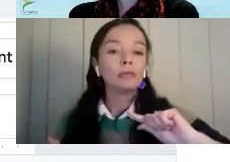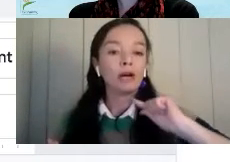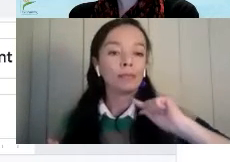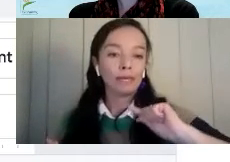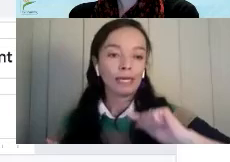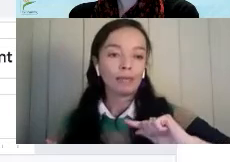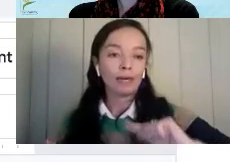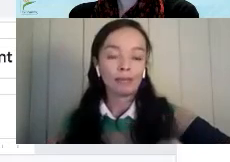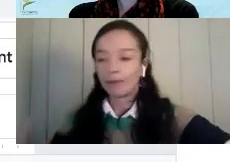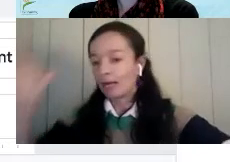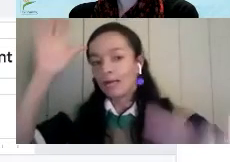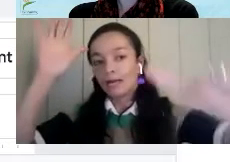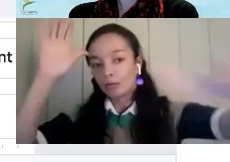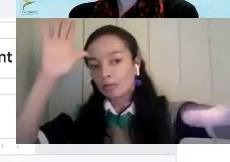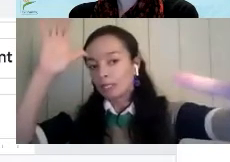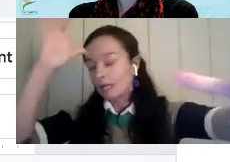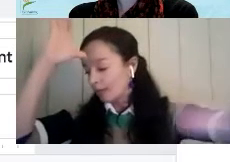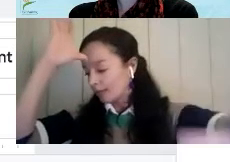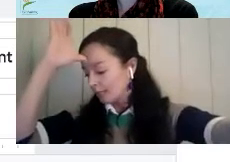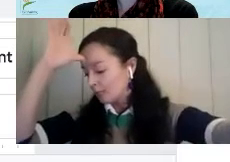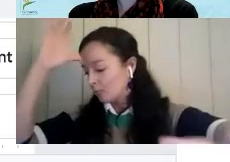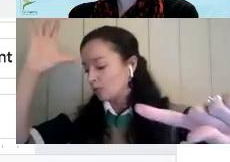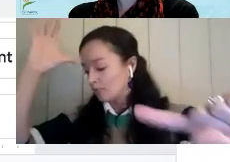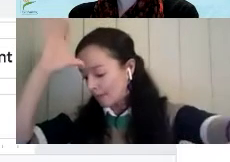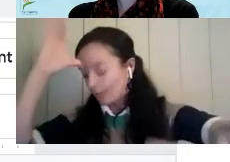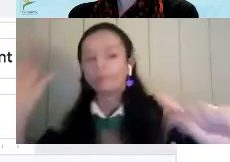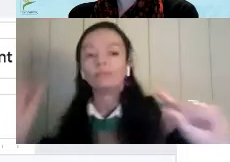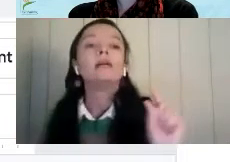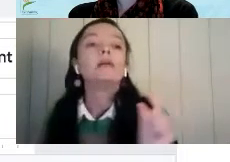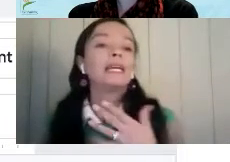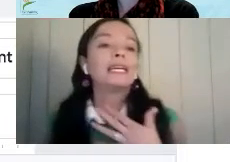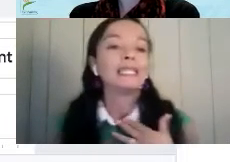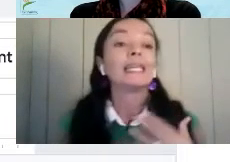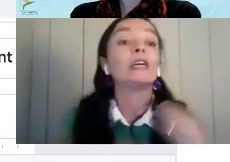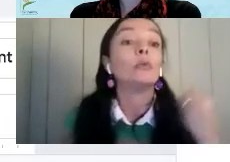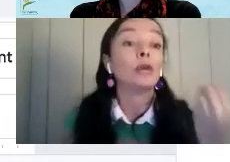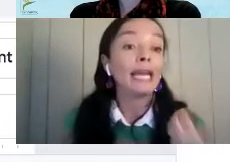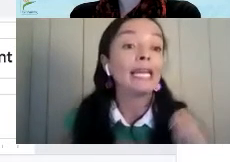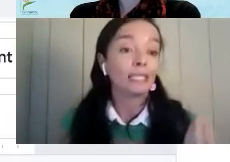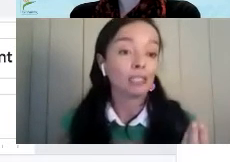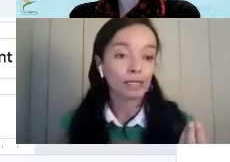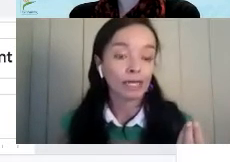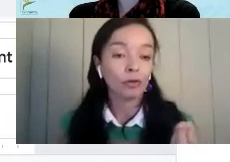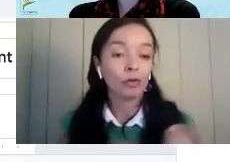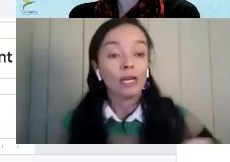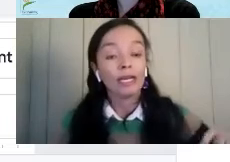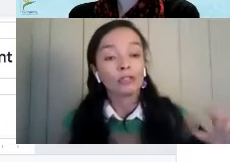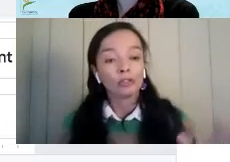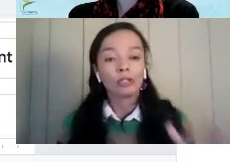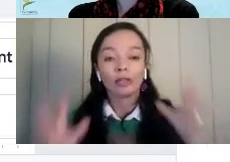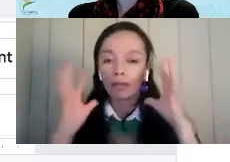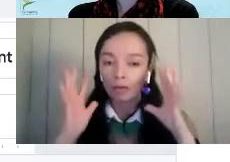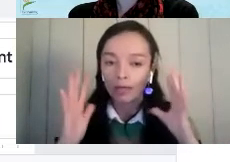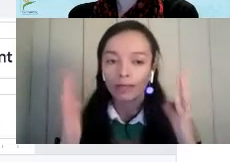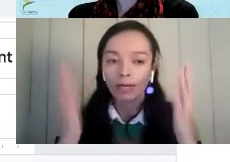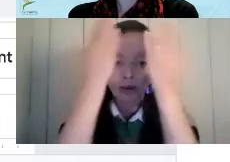mismo aplica para papá. Le tocamos la frente y le decimos papá, para que él sienta que como que él la está expresando. Eso